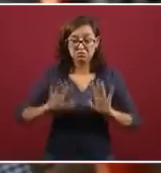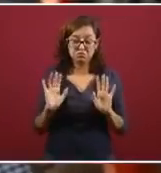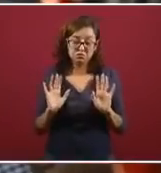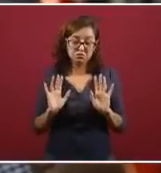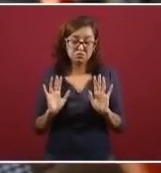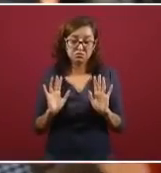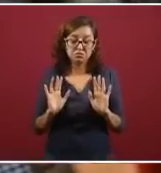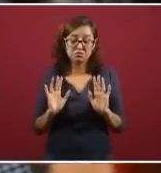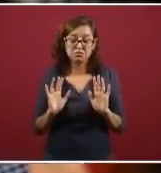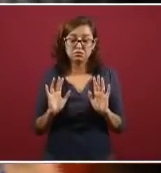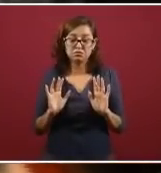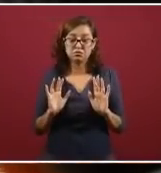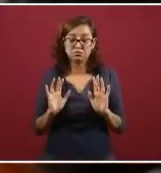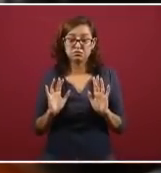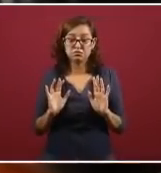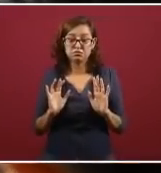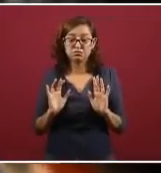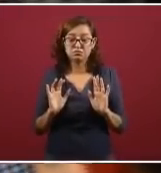de que